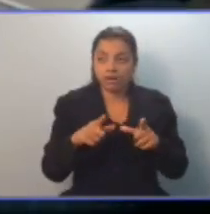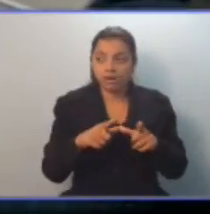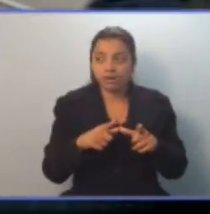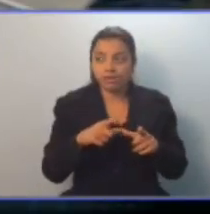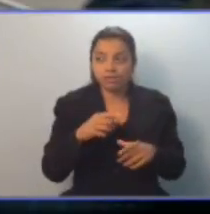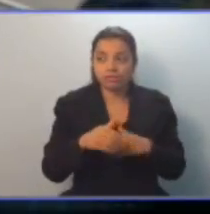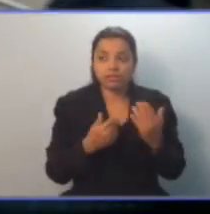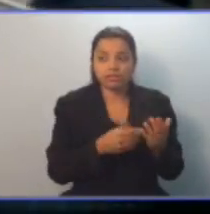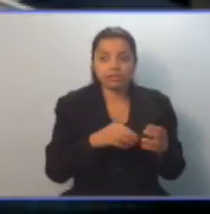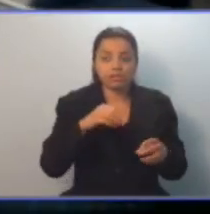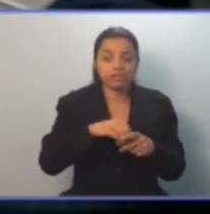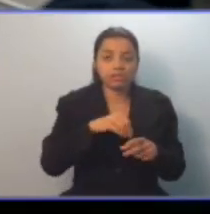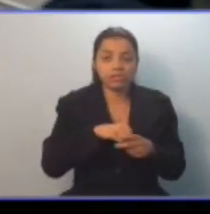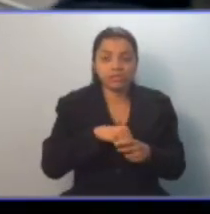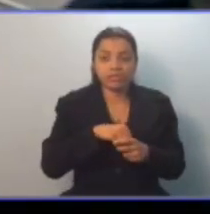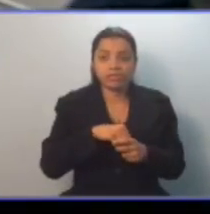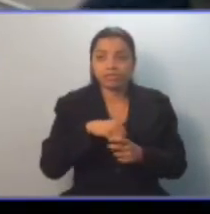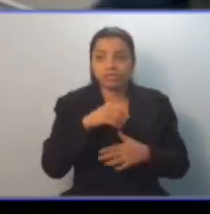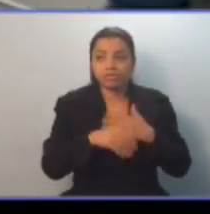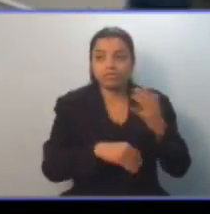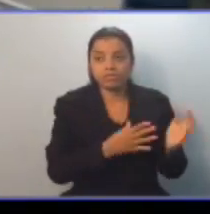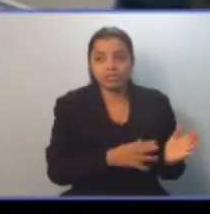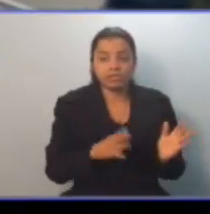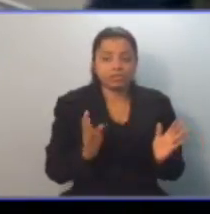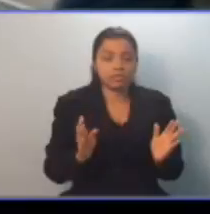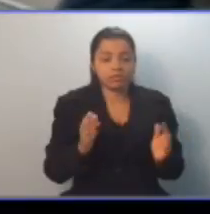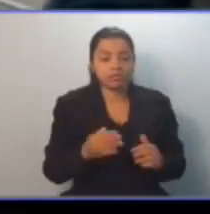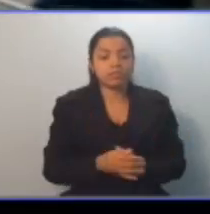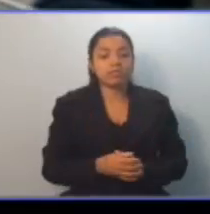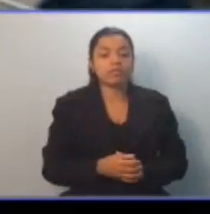valores de créditos hasta por la cantidad de 900 millones